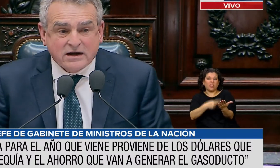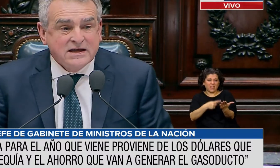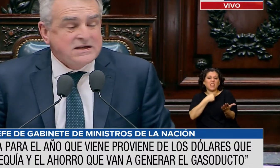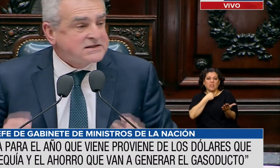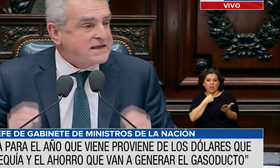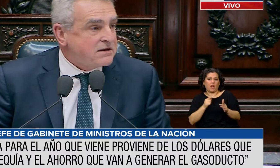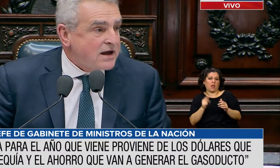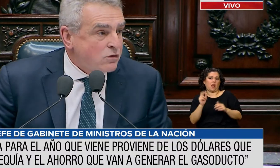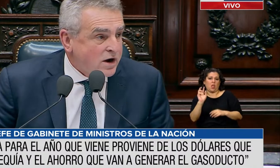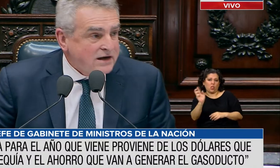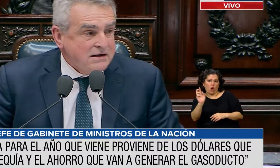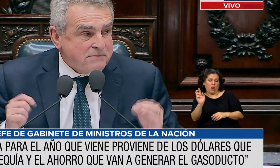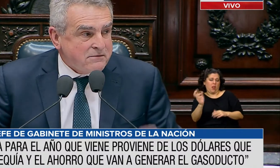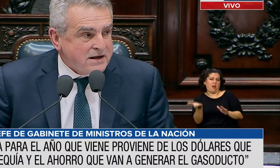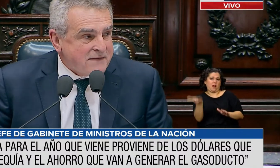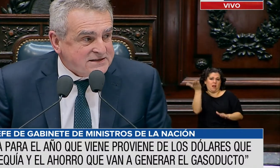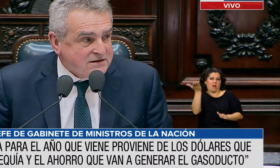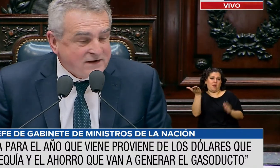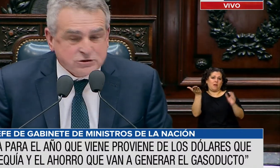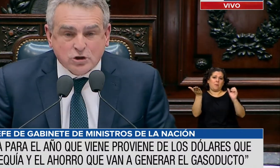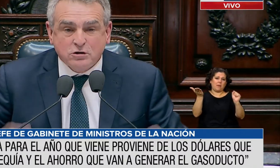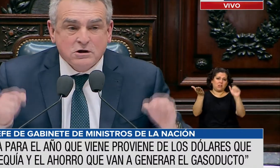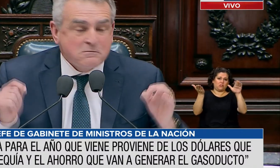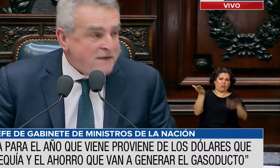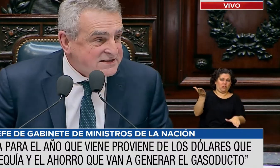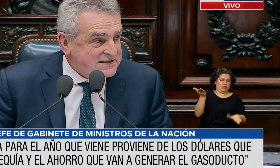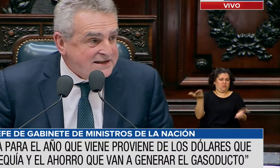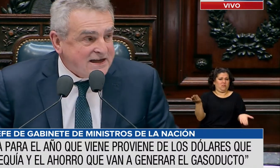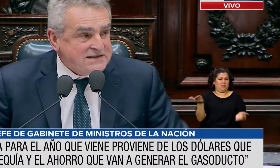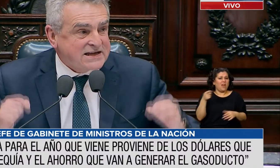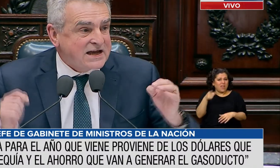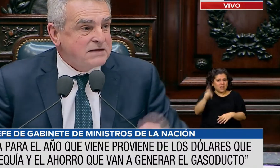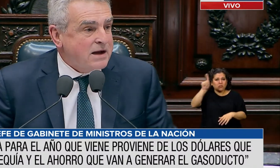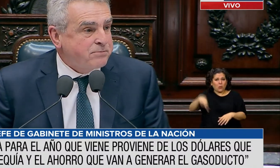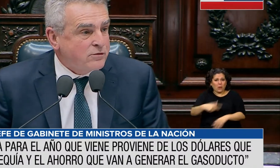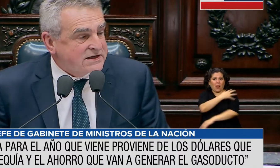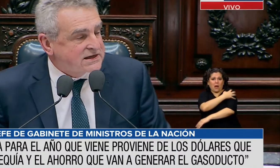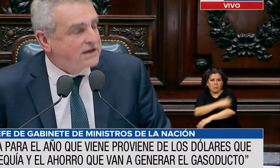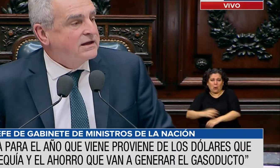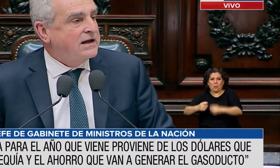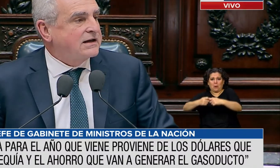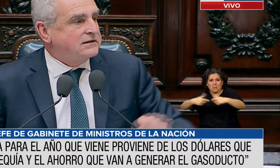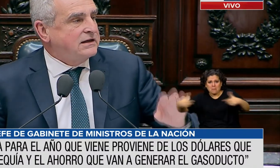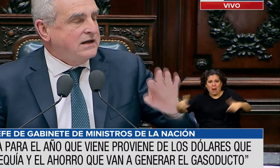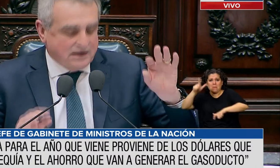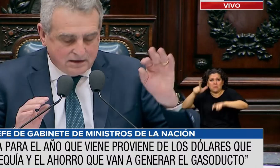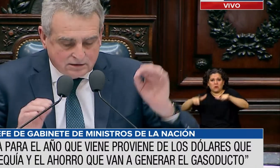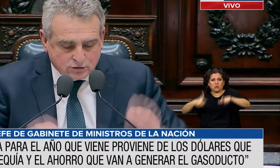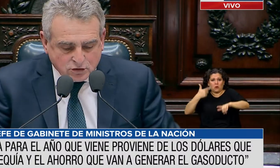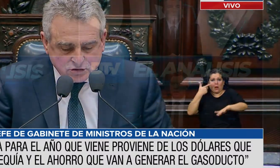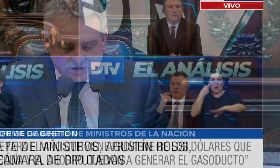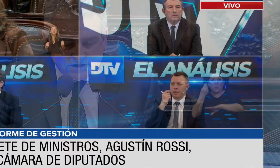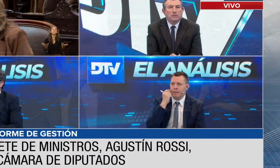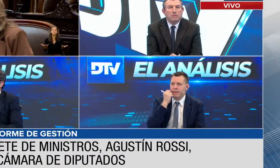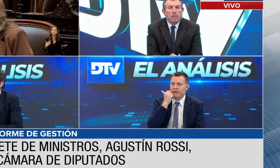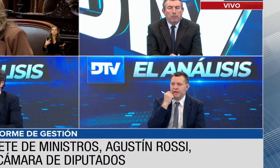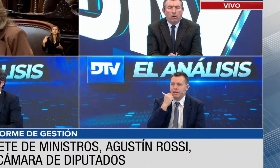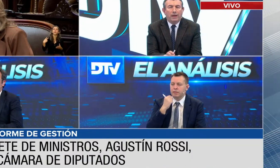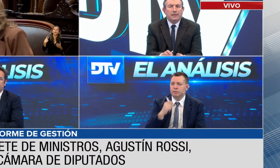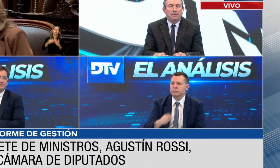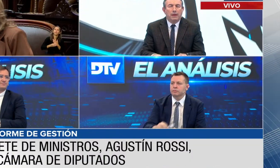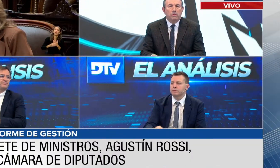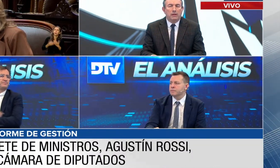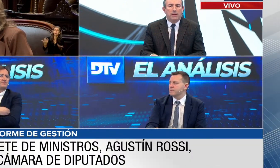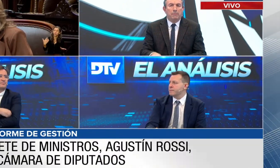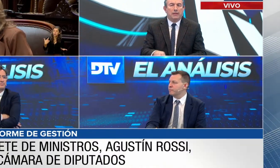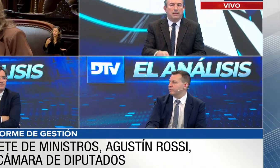que devaluar. Si devalúan, va a haber más inflación, más indigencia y más pobreza en la Argentina. Bueno,